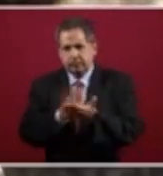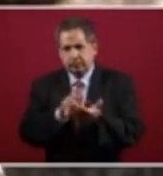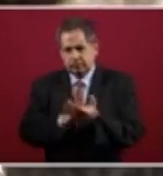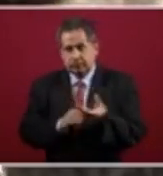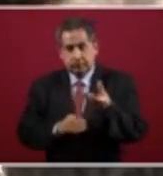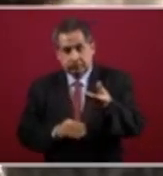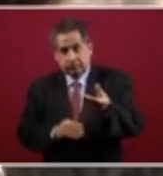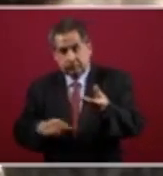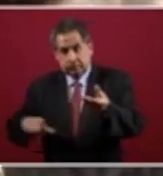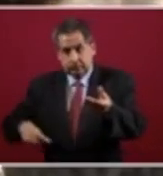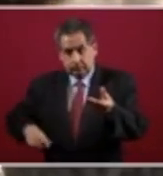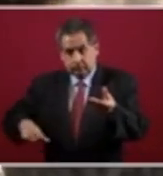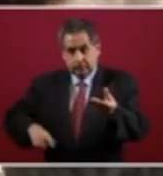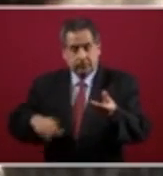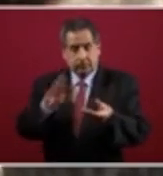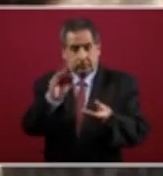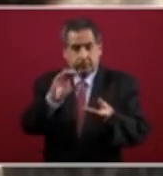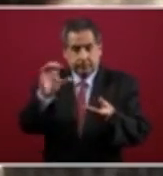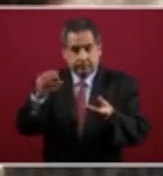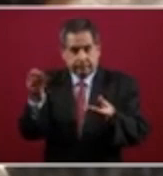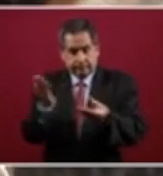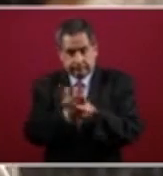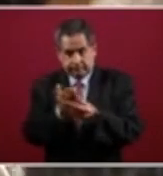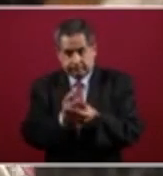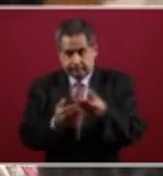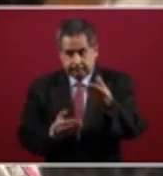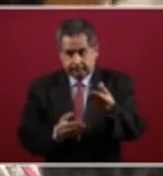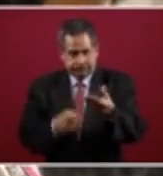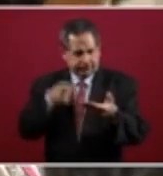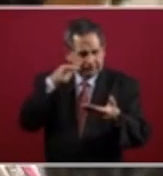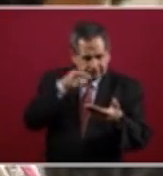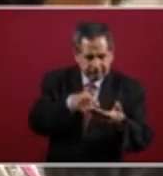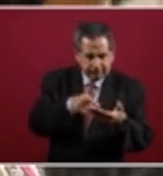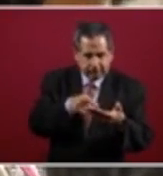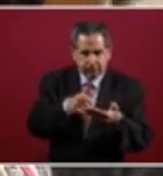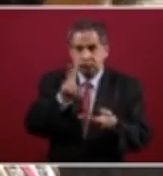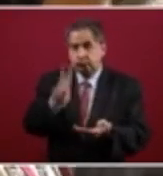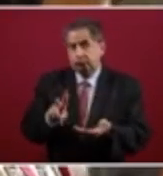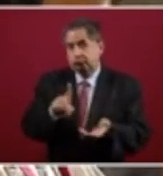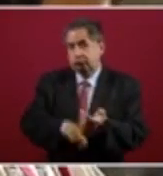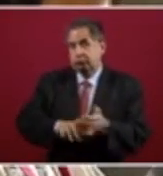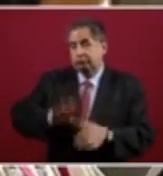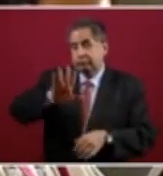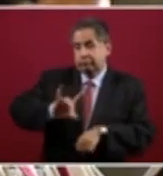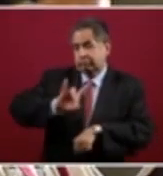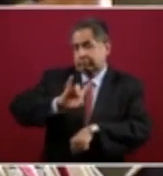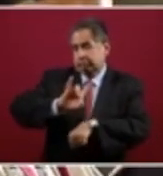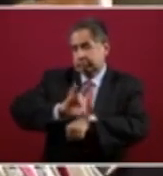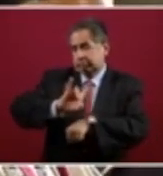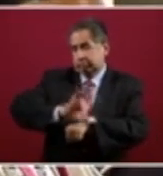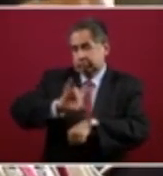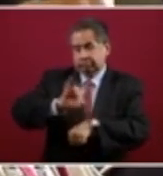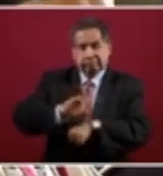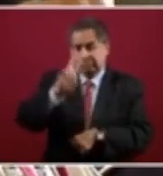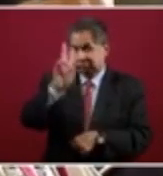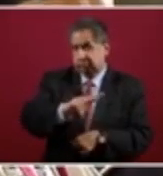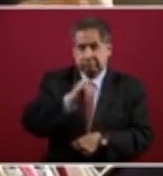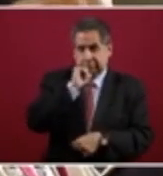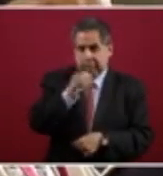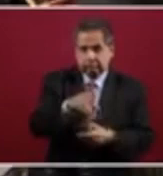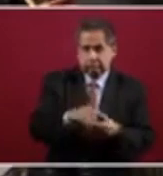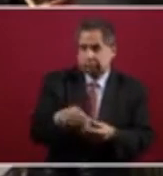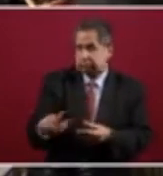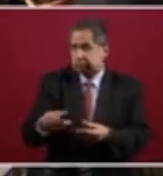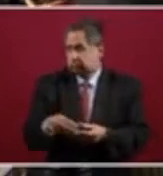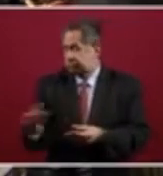del gobierno de Felipe Calderón que todo indica que se simuló esa transferencia de recursos para